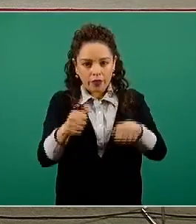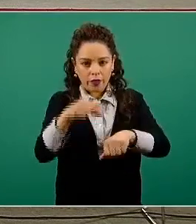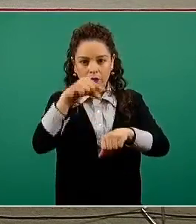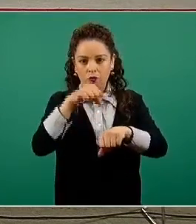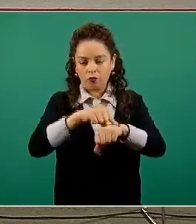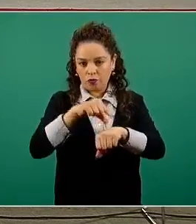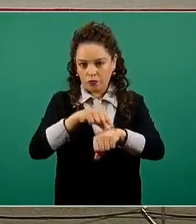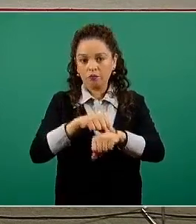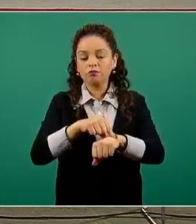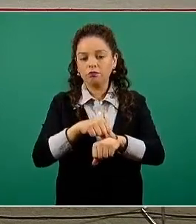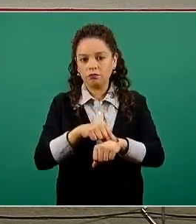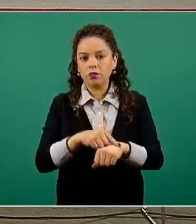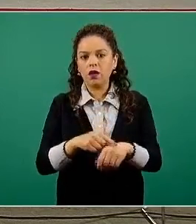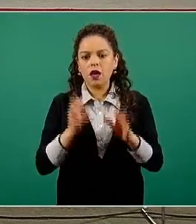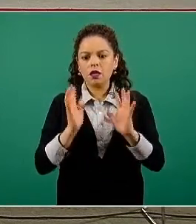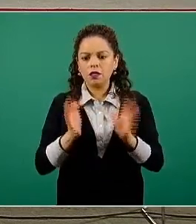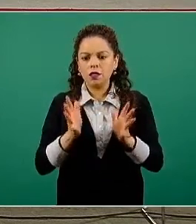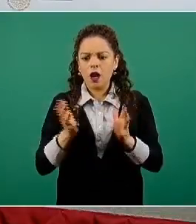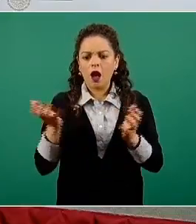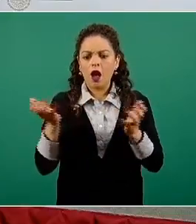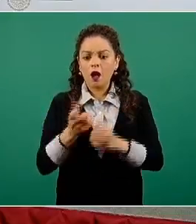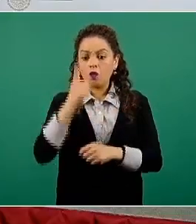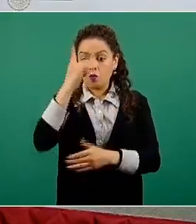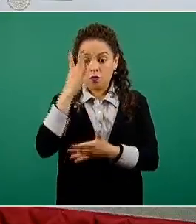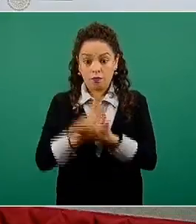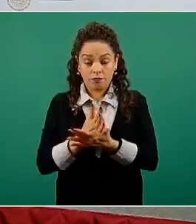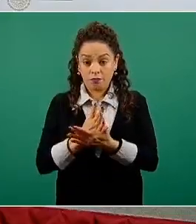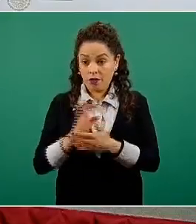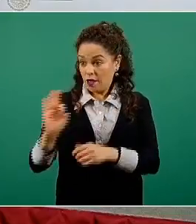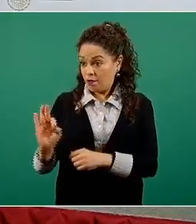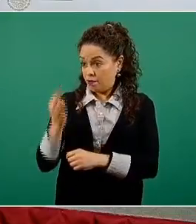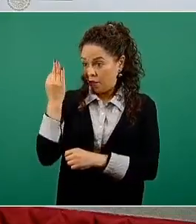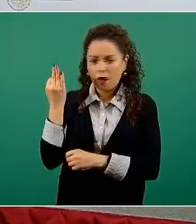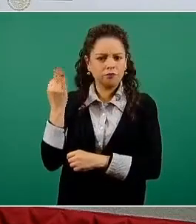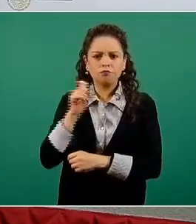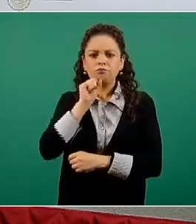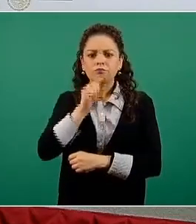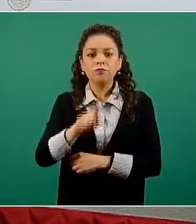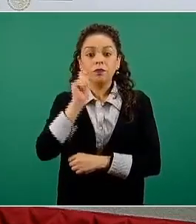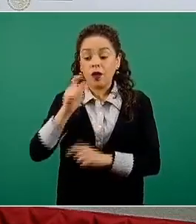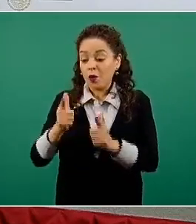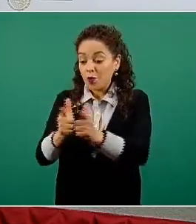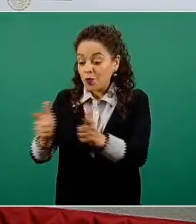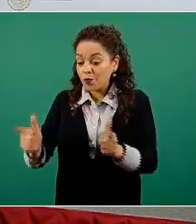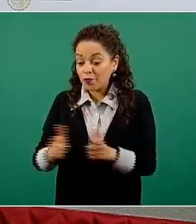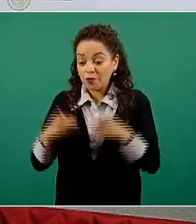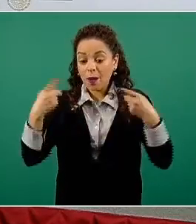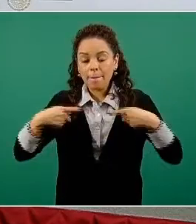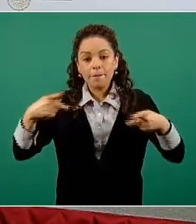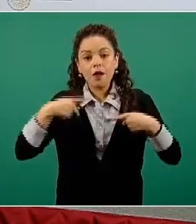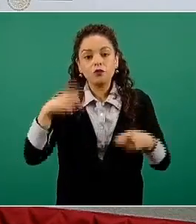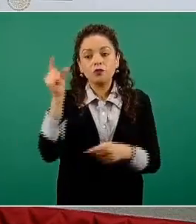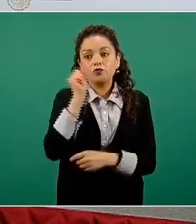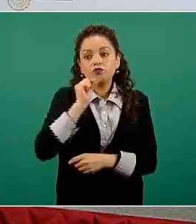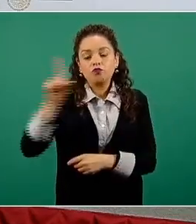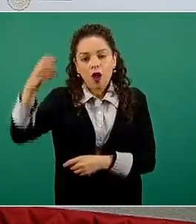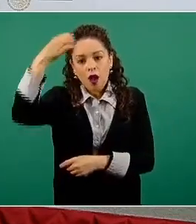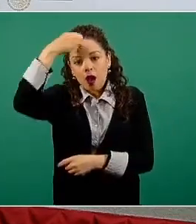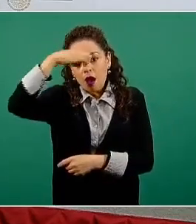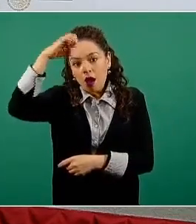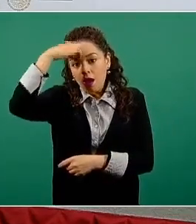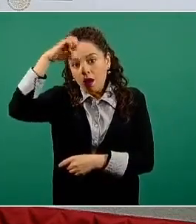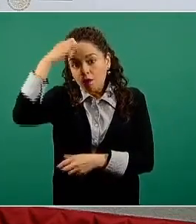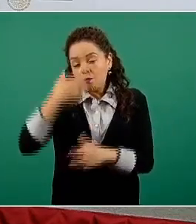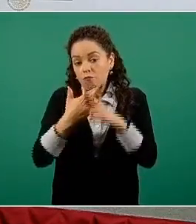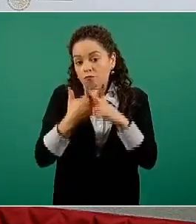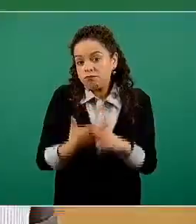vertido desde no solamente el nivel federal, sino desde los grupos de expertos que conforman este nivel federal y que